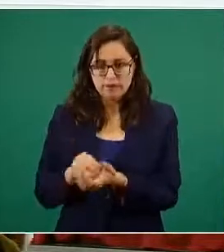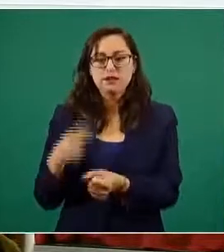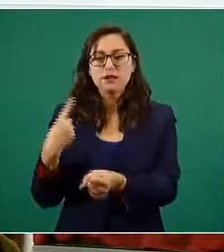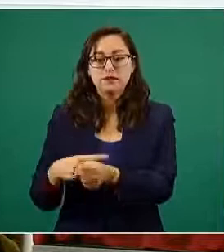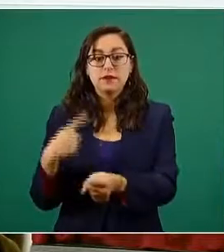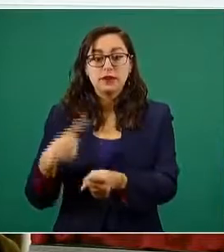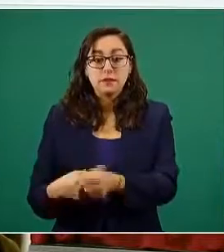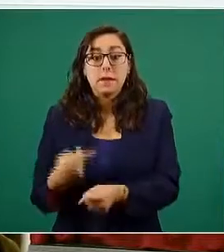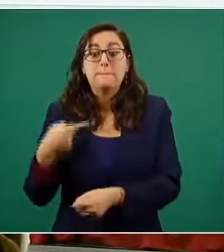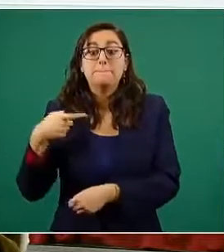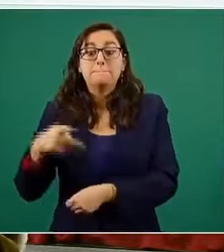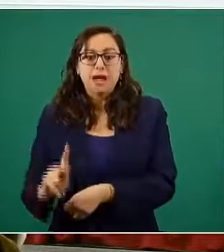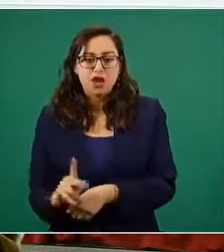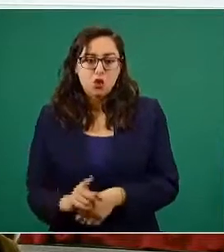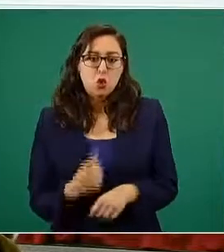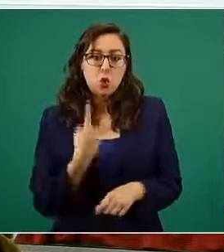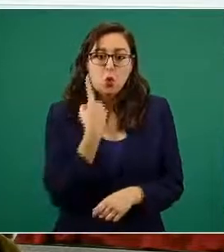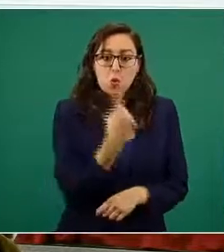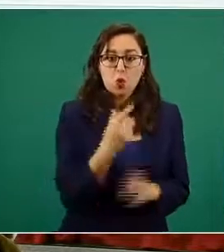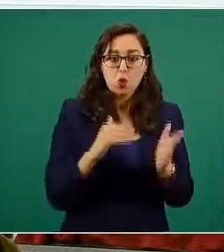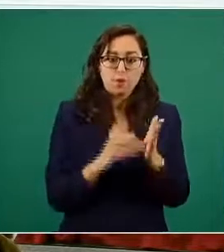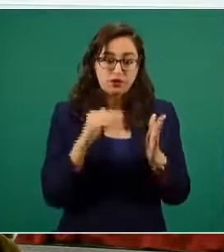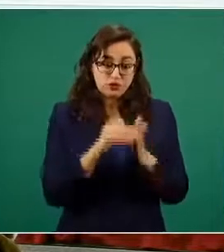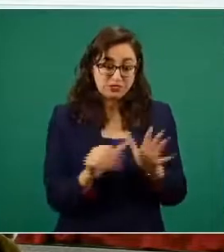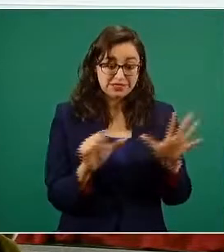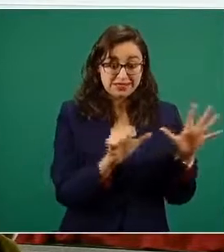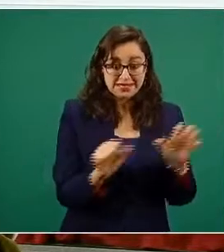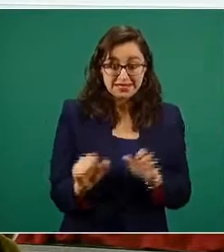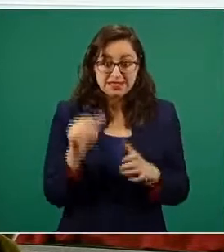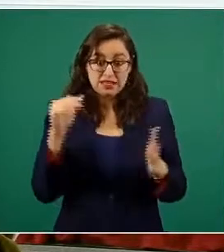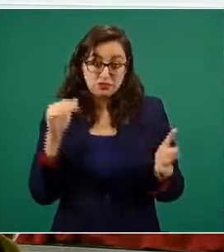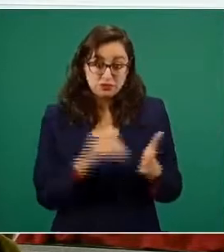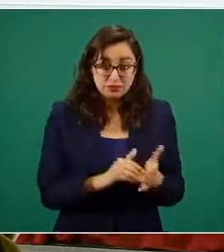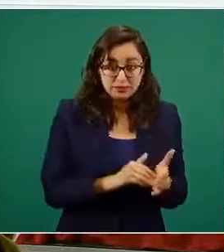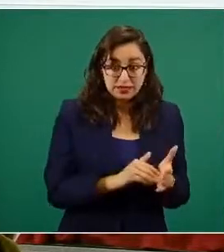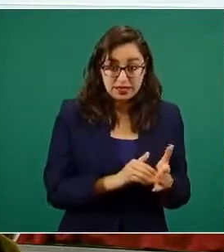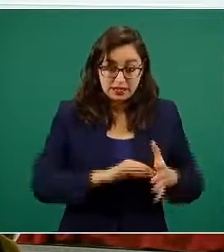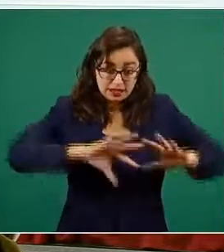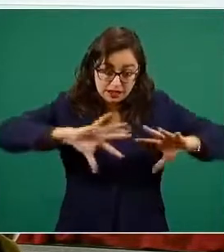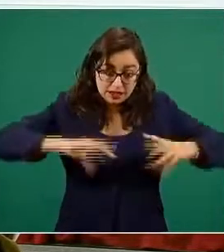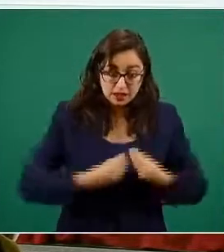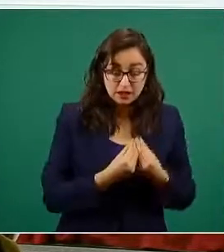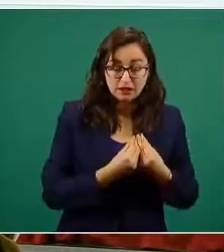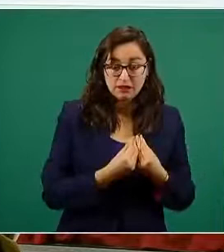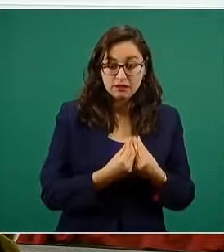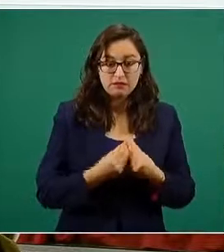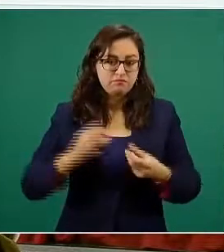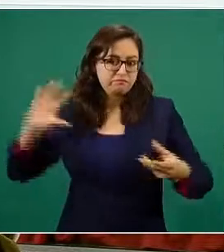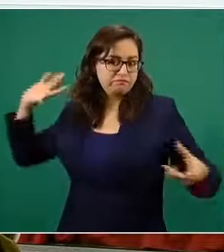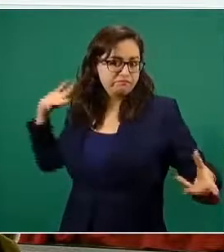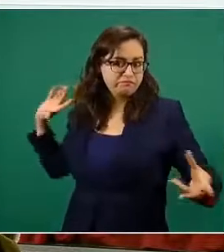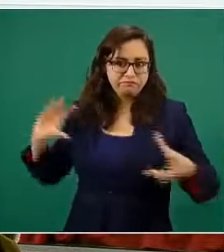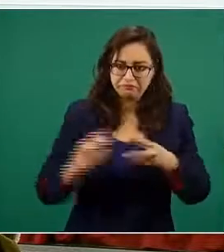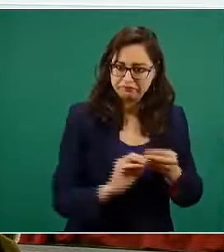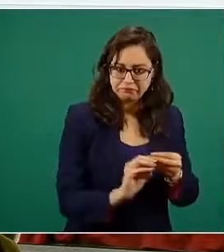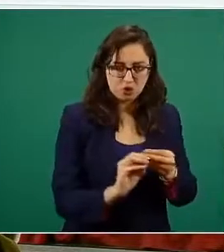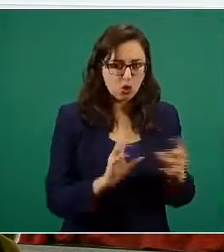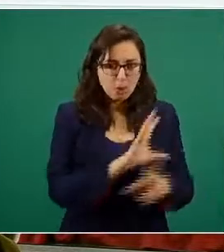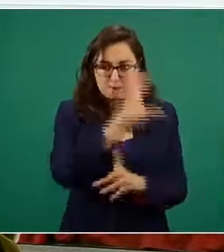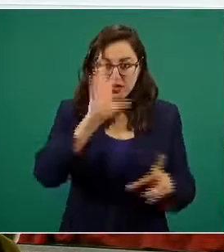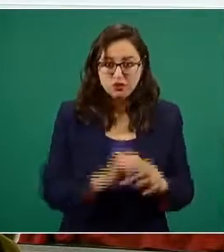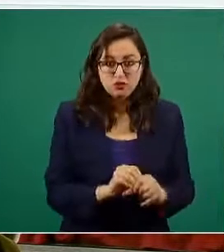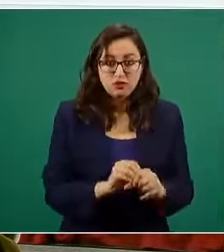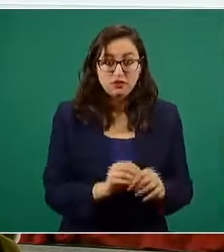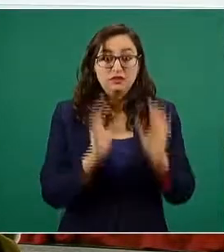1,600,000 si consideramos los estimados, ya se han recuperado. Solo 4% permanecen activos.